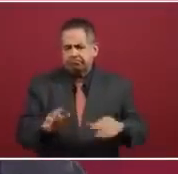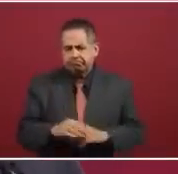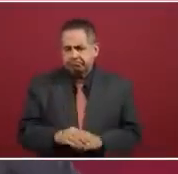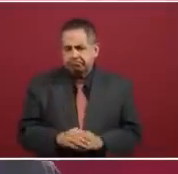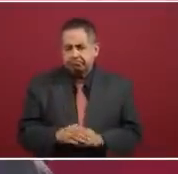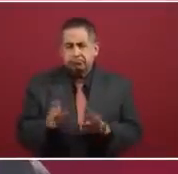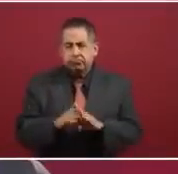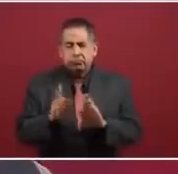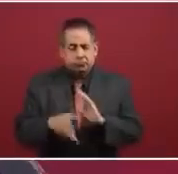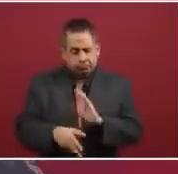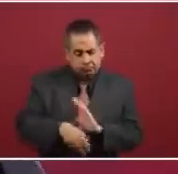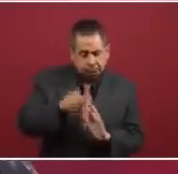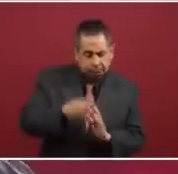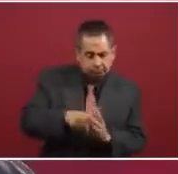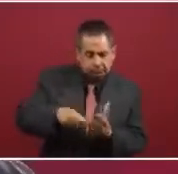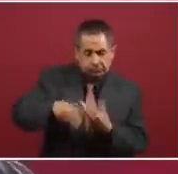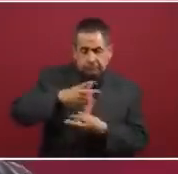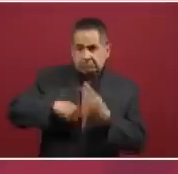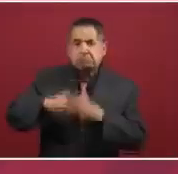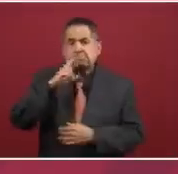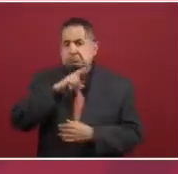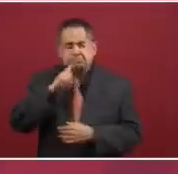cómo se va a recuperar pronto